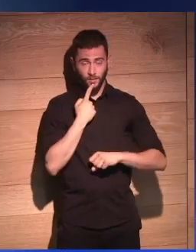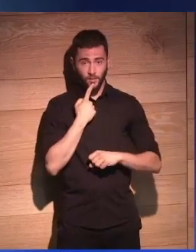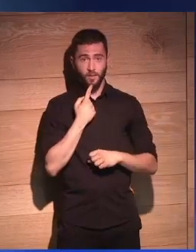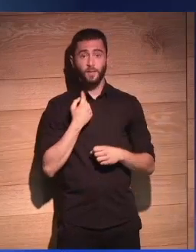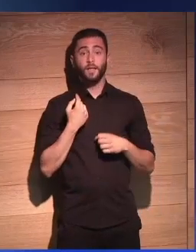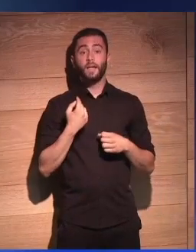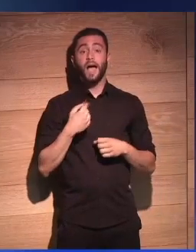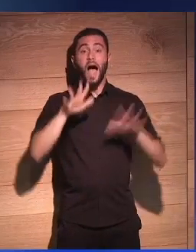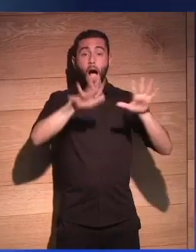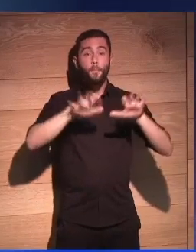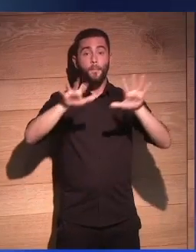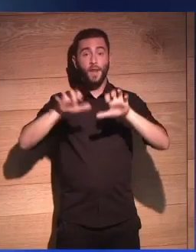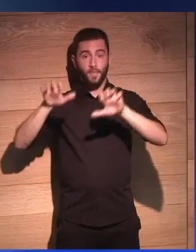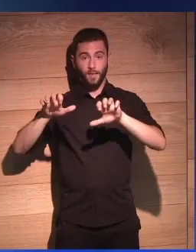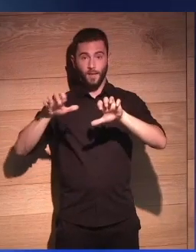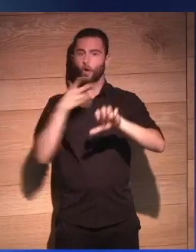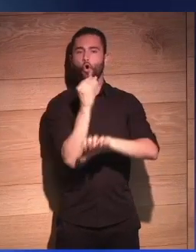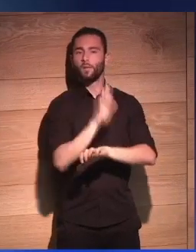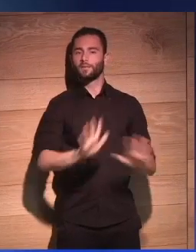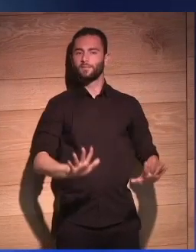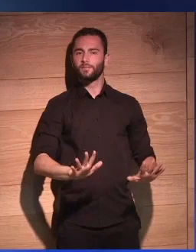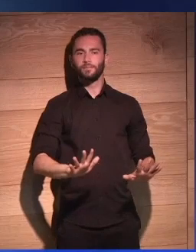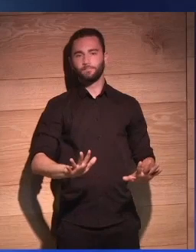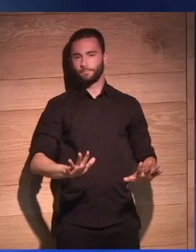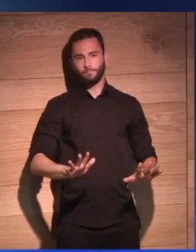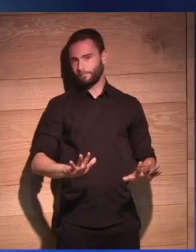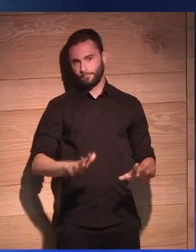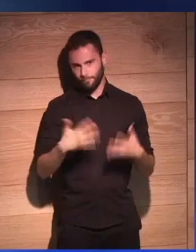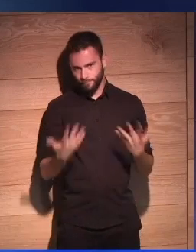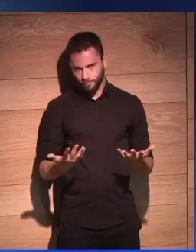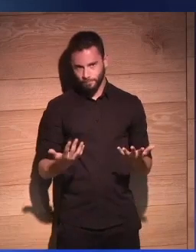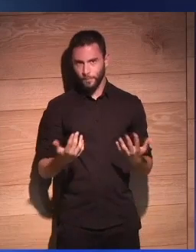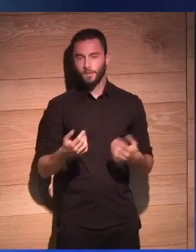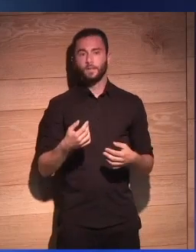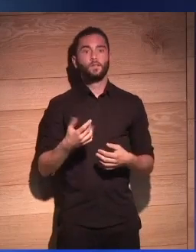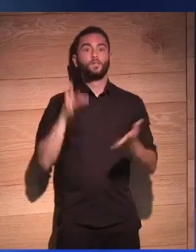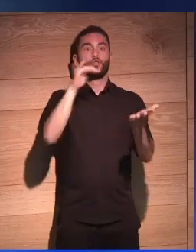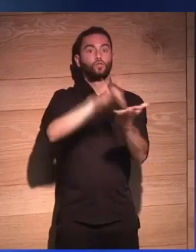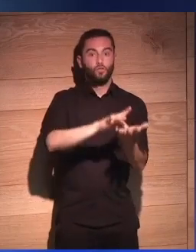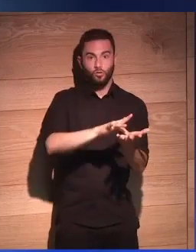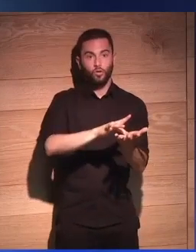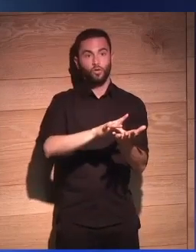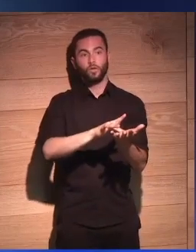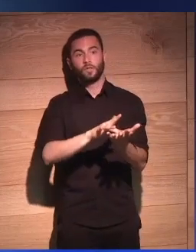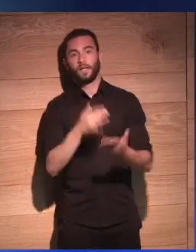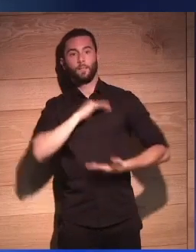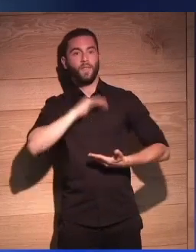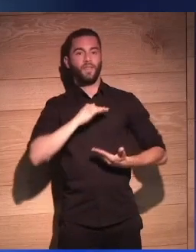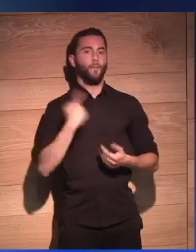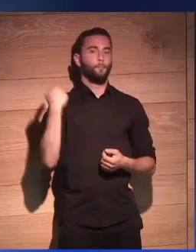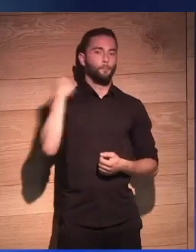el aprendizaje es para los jóvenes, y que llegamos a un momento en cual no tenemos más plasticidad